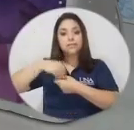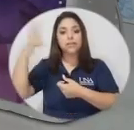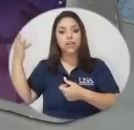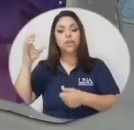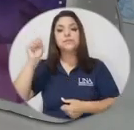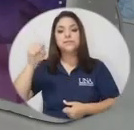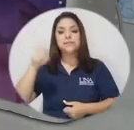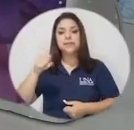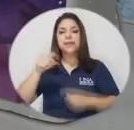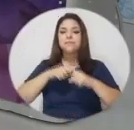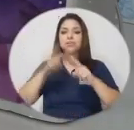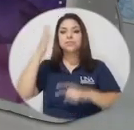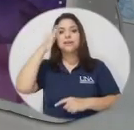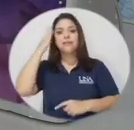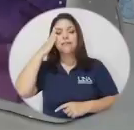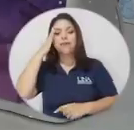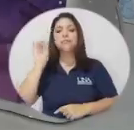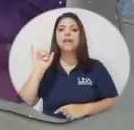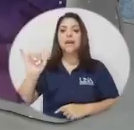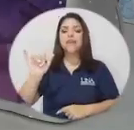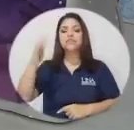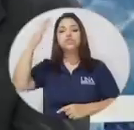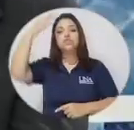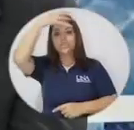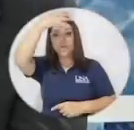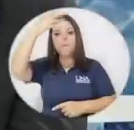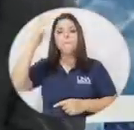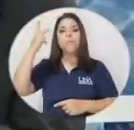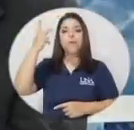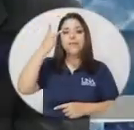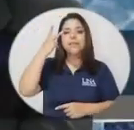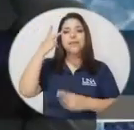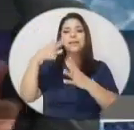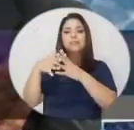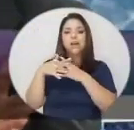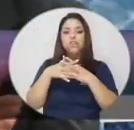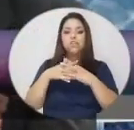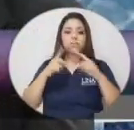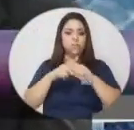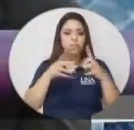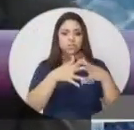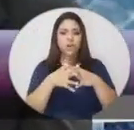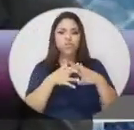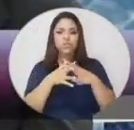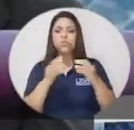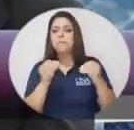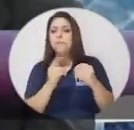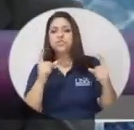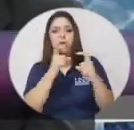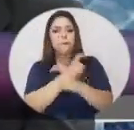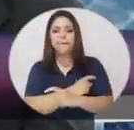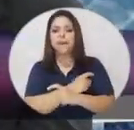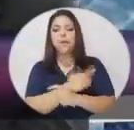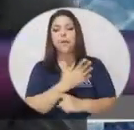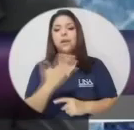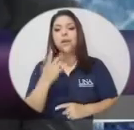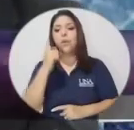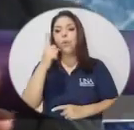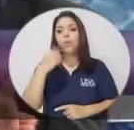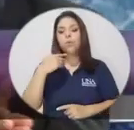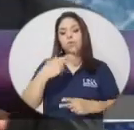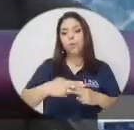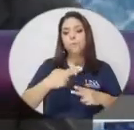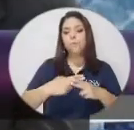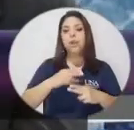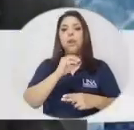pensar, bueno, esta es la administración Trump, esta fue la política exterior de los Estados Unidos. Los Estados Unidos es más complejo que un nombre, más